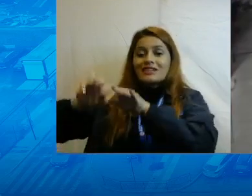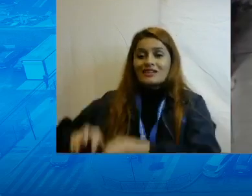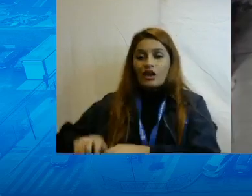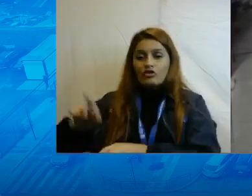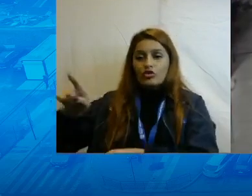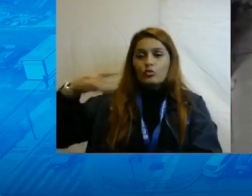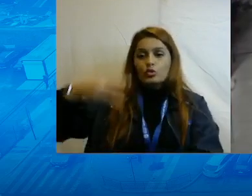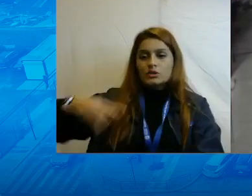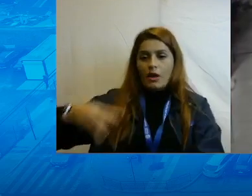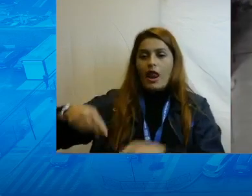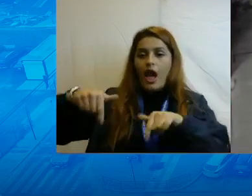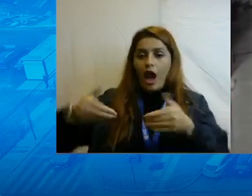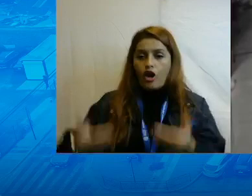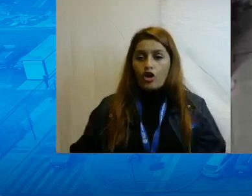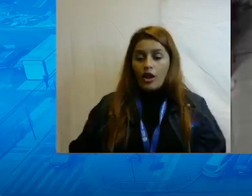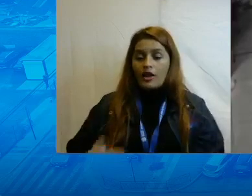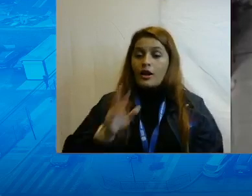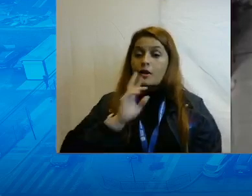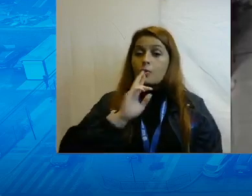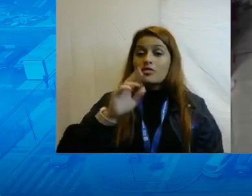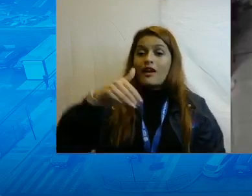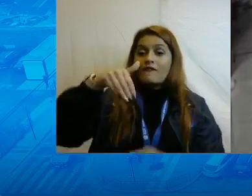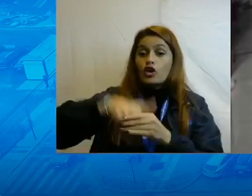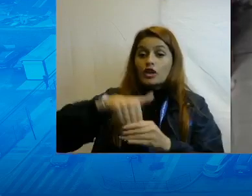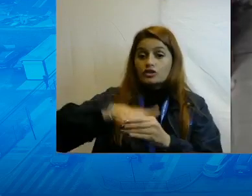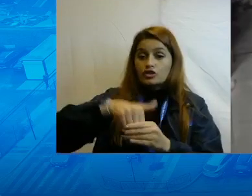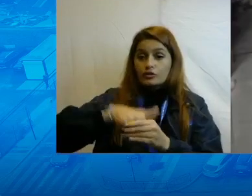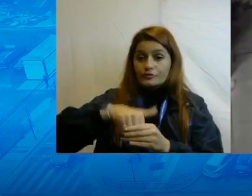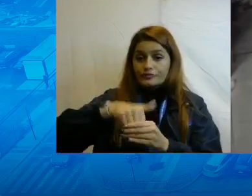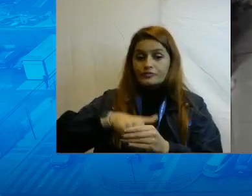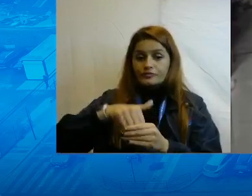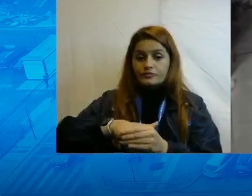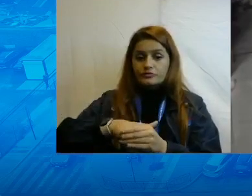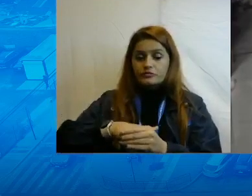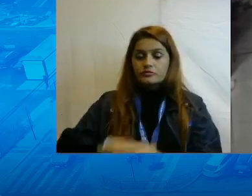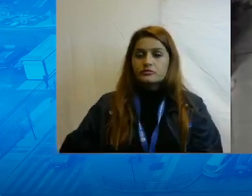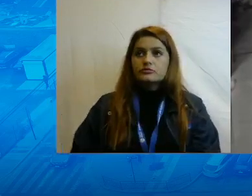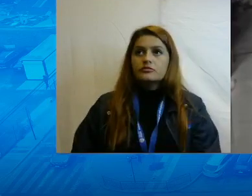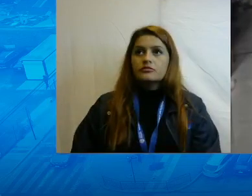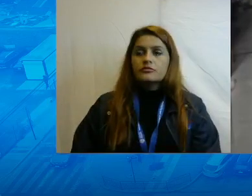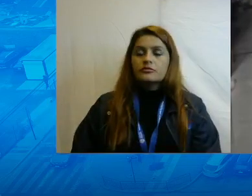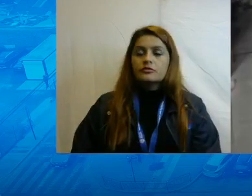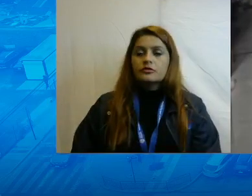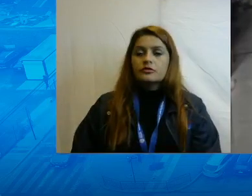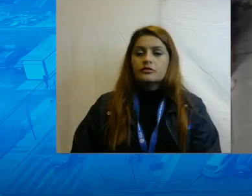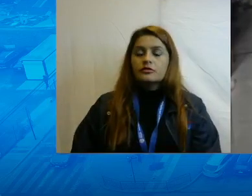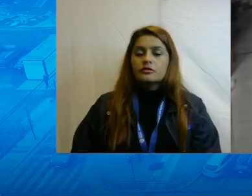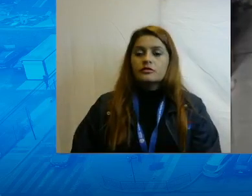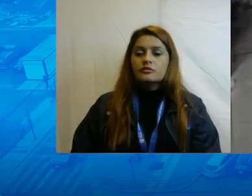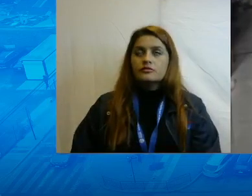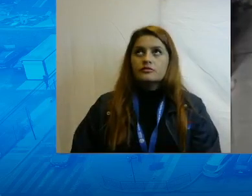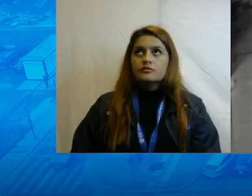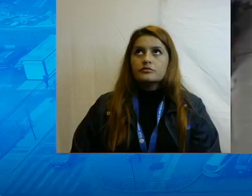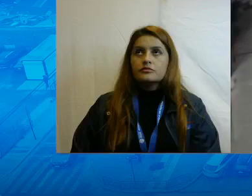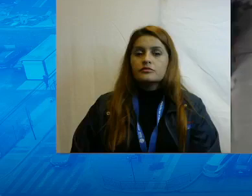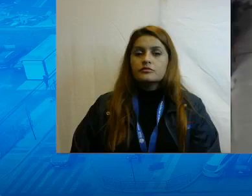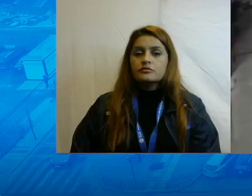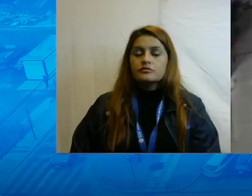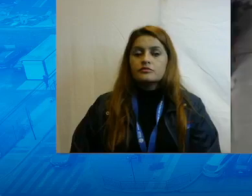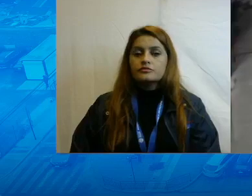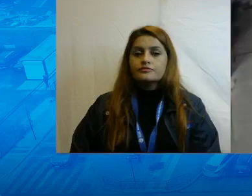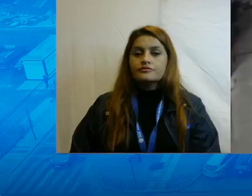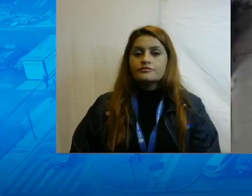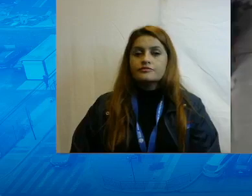Ya, entonces corresponde llevar a votación lo solicitado por la directora de Comisión de Finanzas, de acuerdo a lo dicho en el